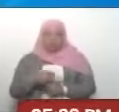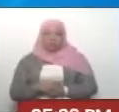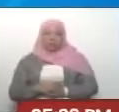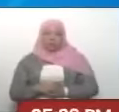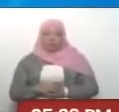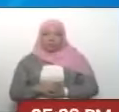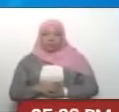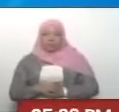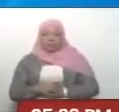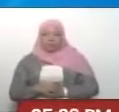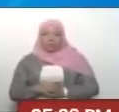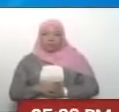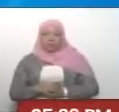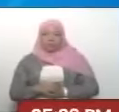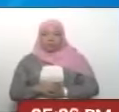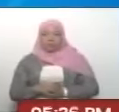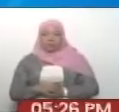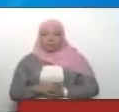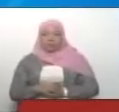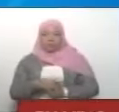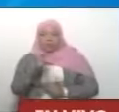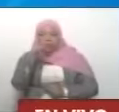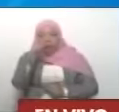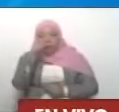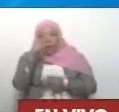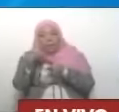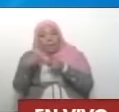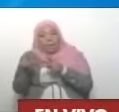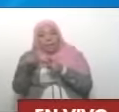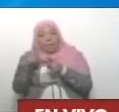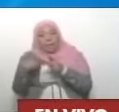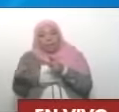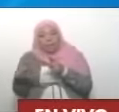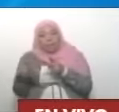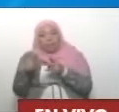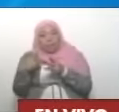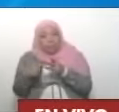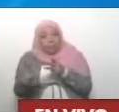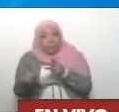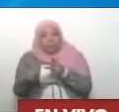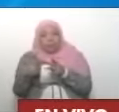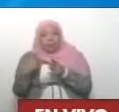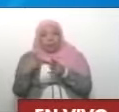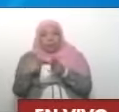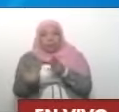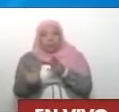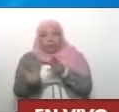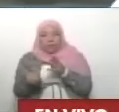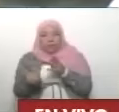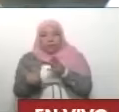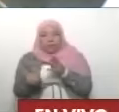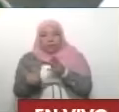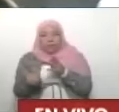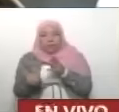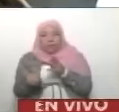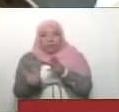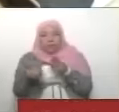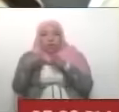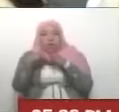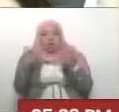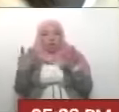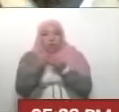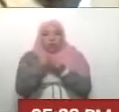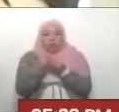muchachos, muchachas. Pedro, María, José, Beatriz. Todos ustedes,